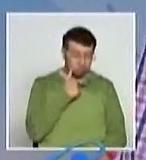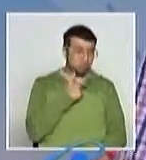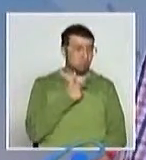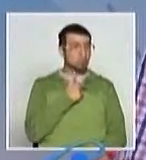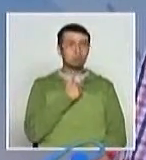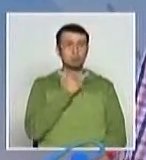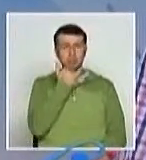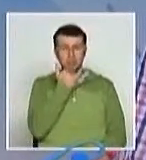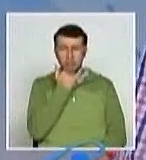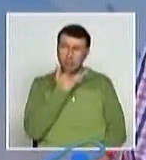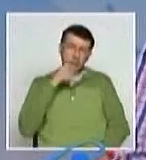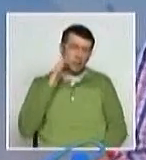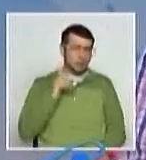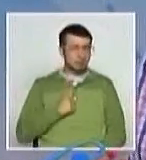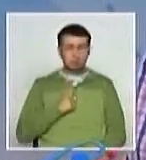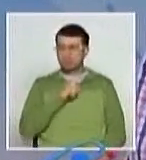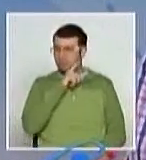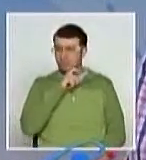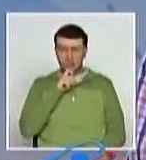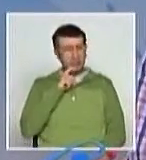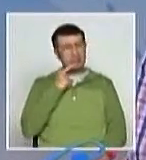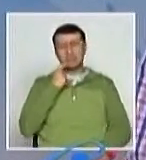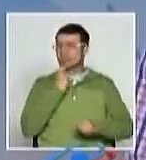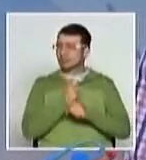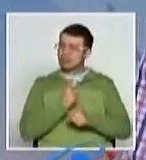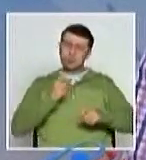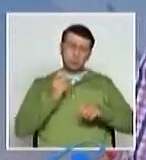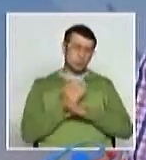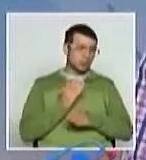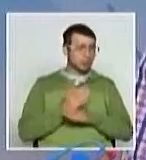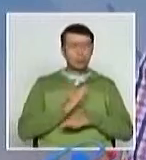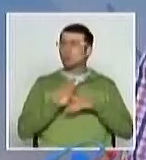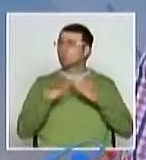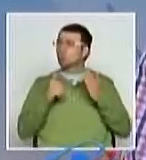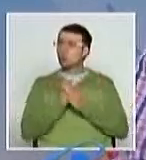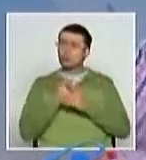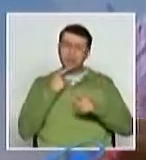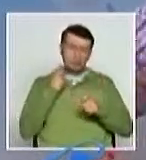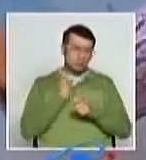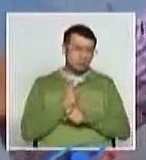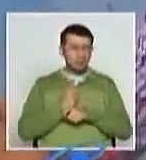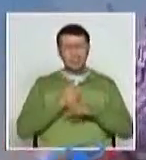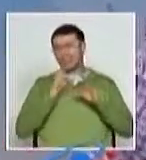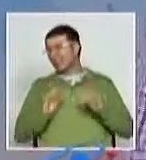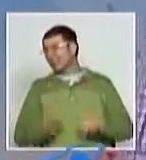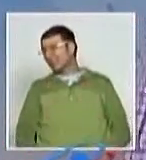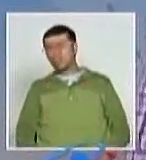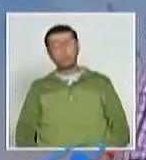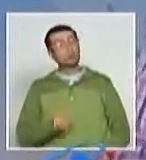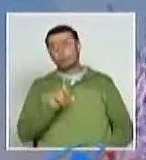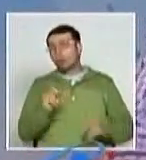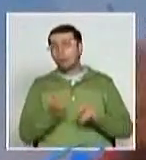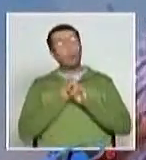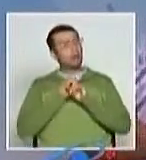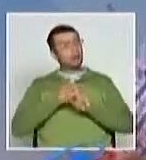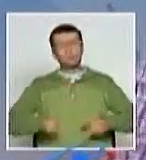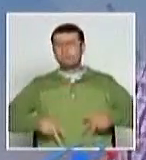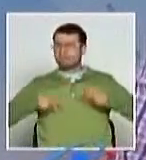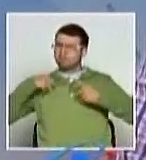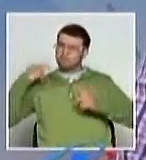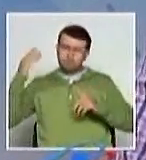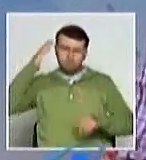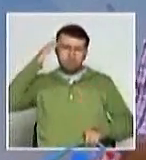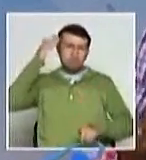matado un cura Qué vida tan dura todo tan difícil y no le encuentran como sentido a la vida